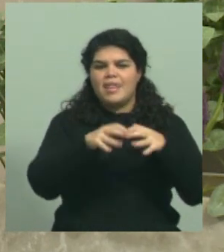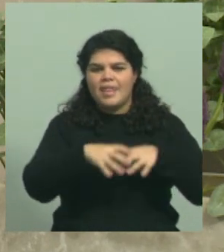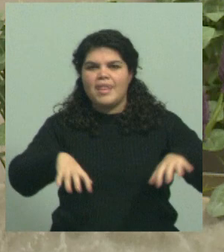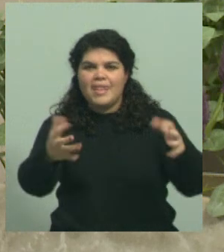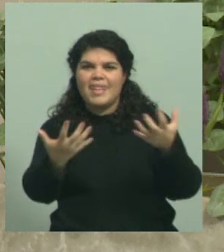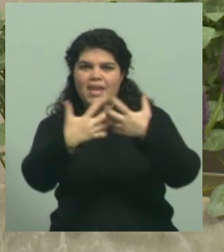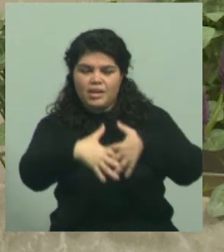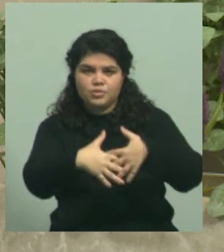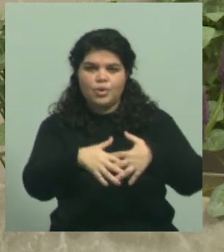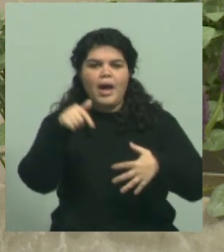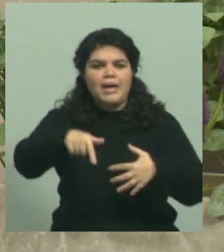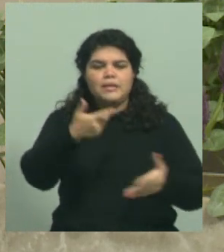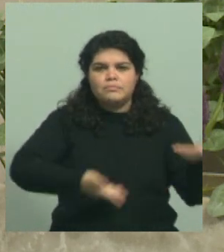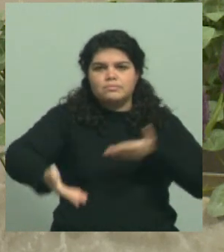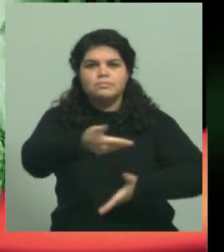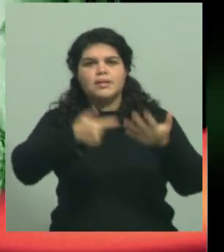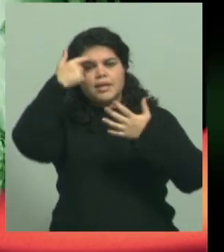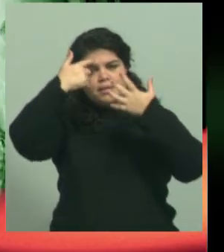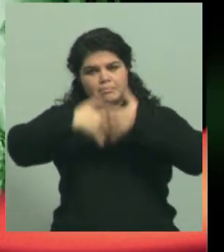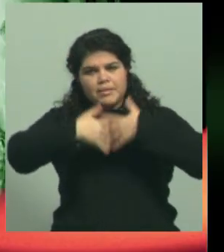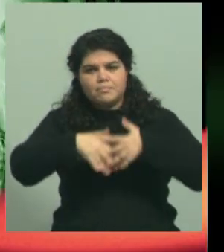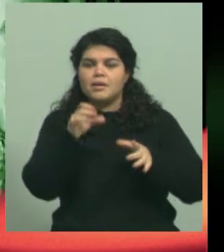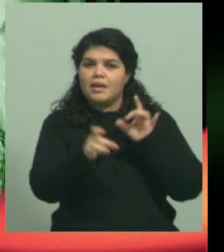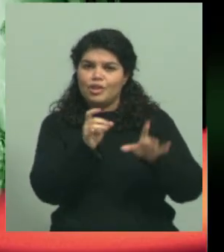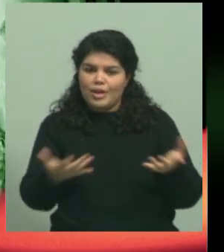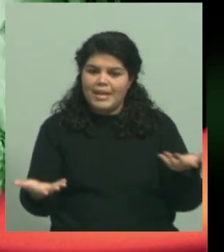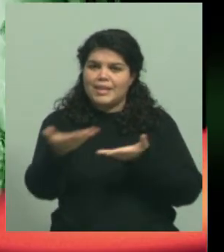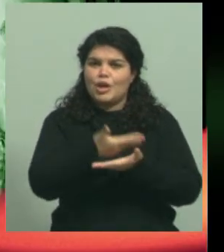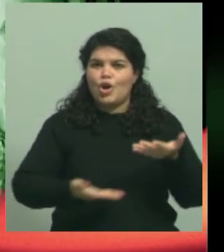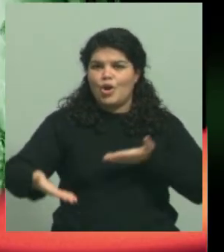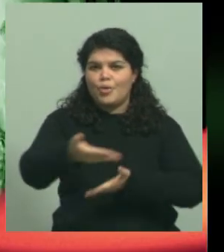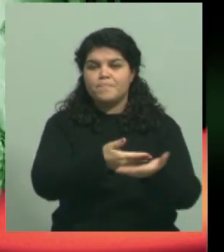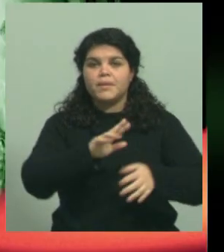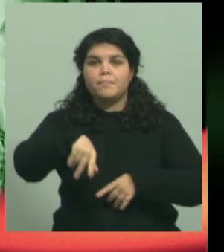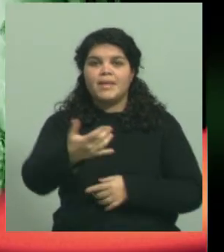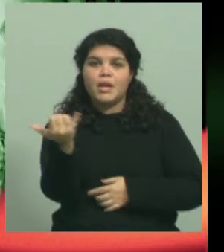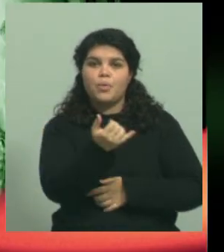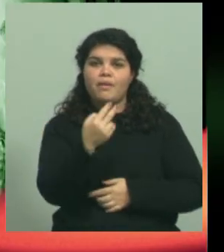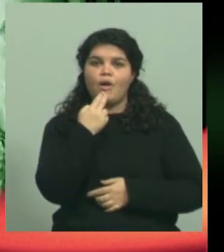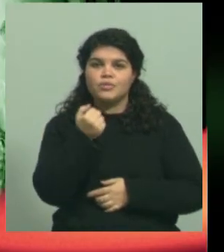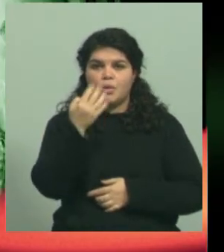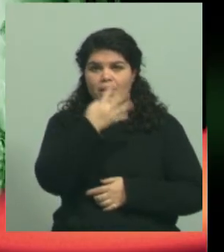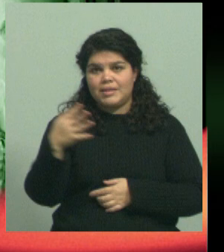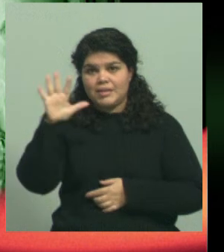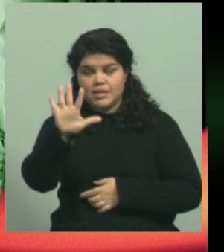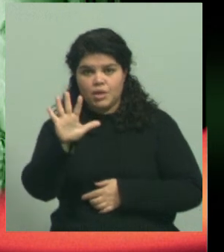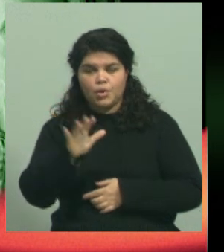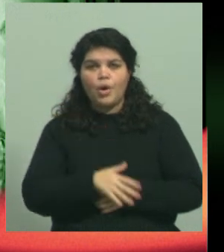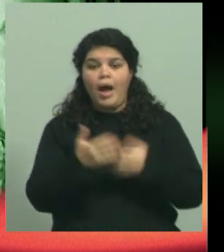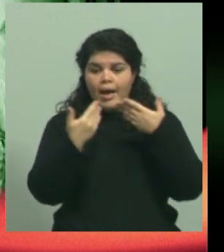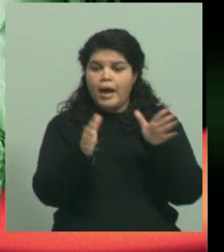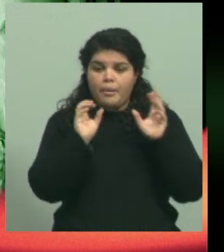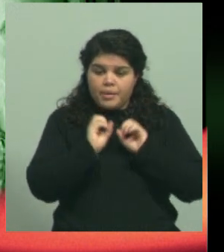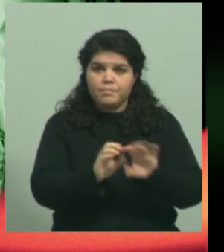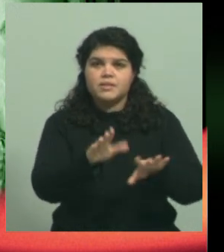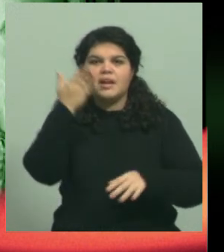del pensamiento crítico científico. Mañana jueves a las 11:45 en el auditorio estará abriendo el ciclo el doctor